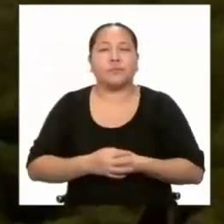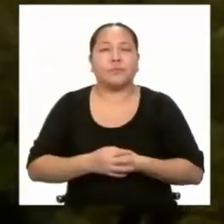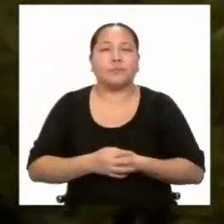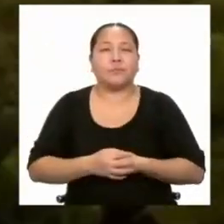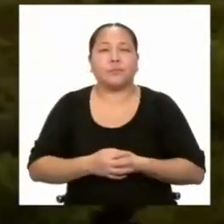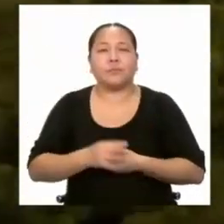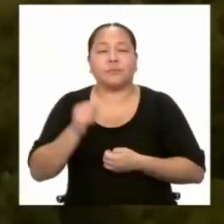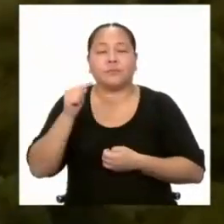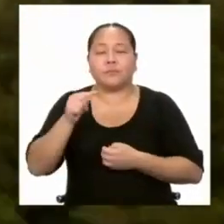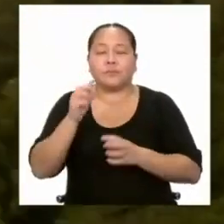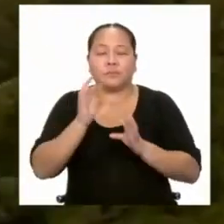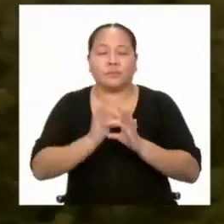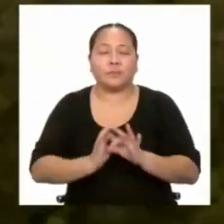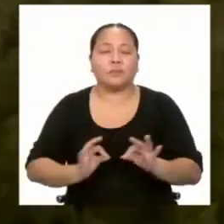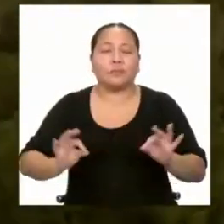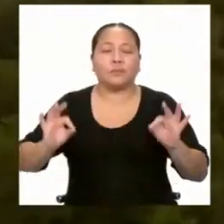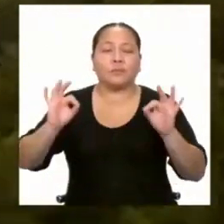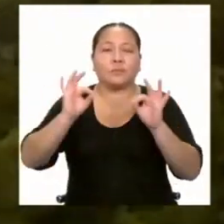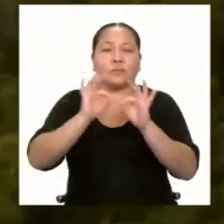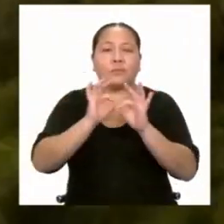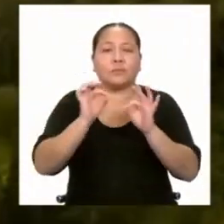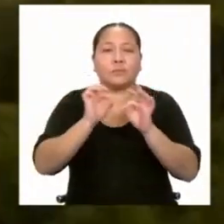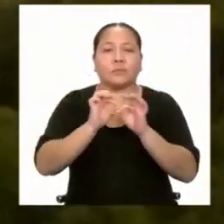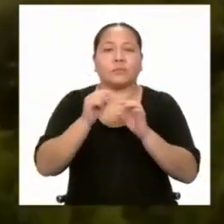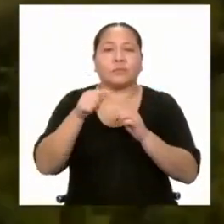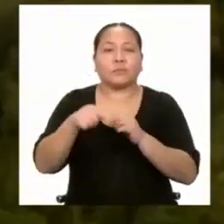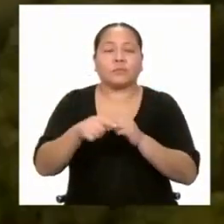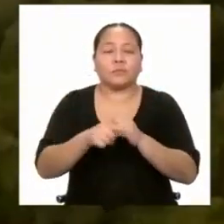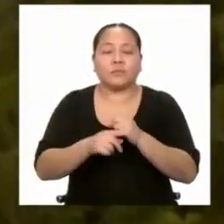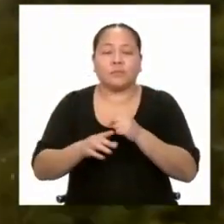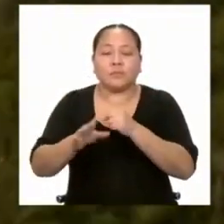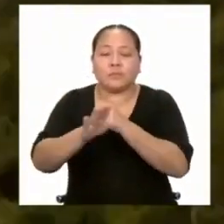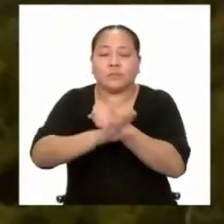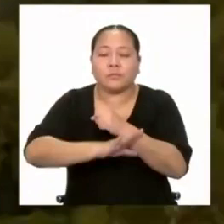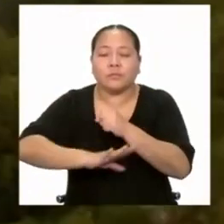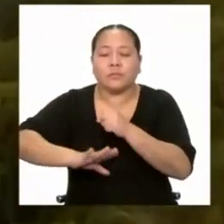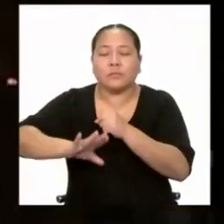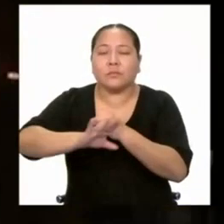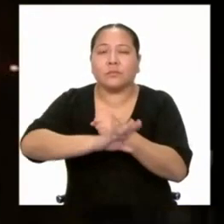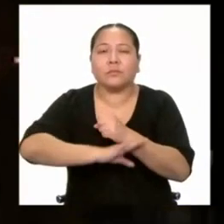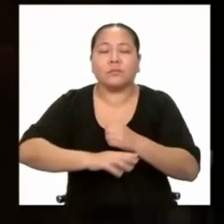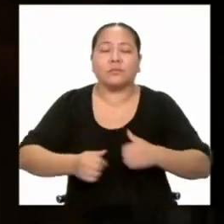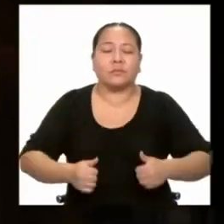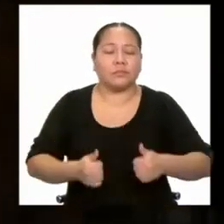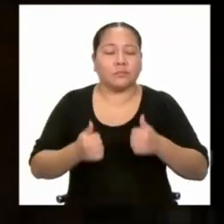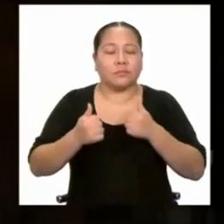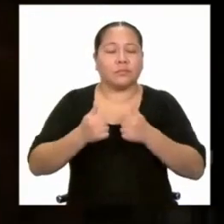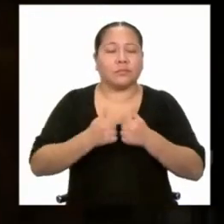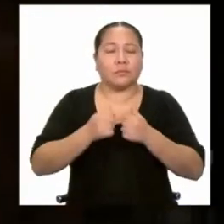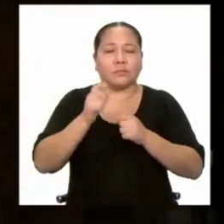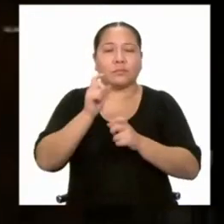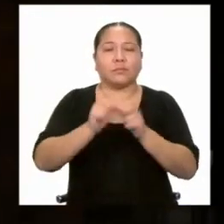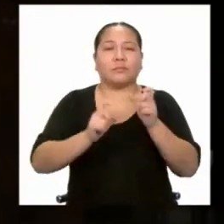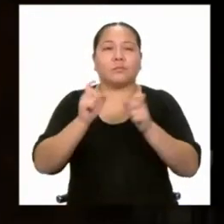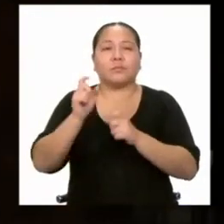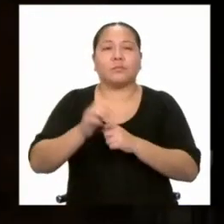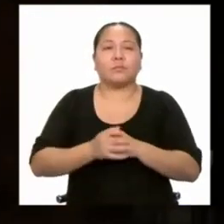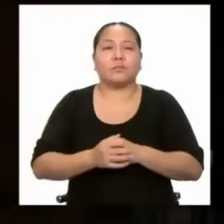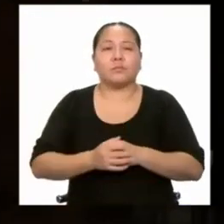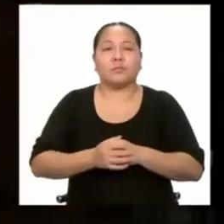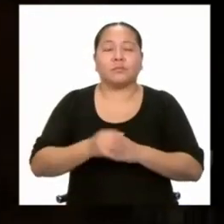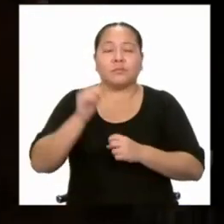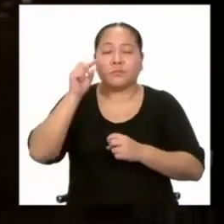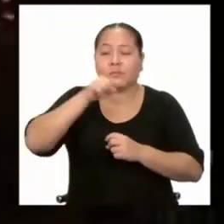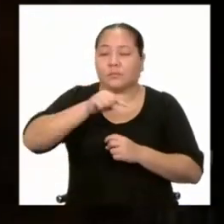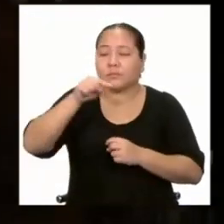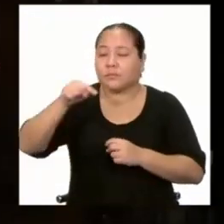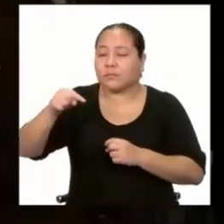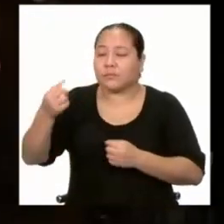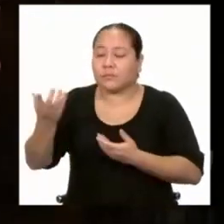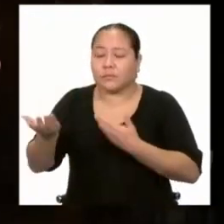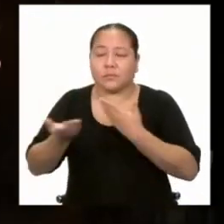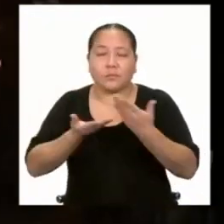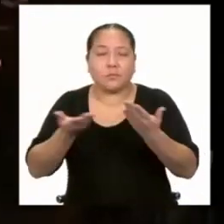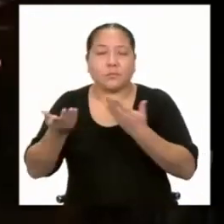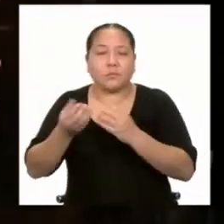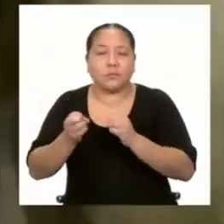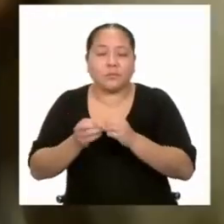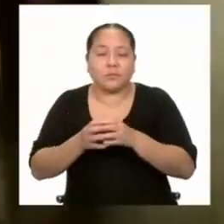Son vitales para el sistema de soporte de vida de la humanidad. La demanda de estos servicios está